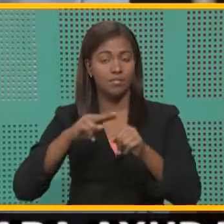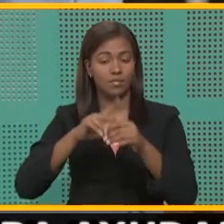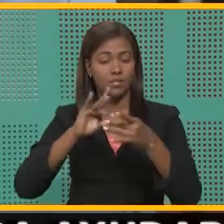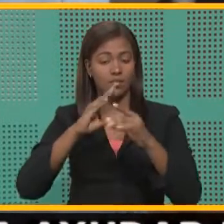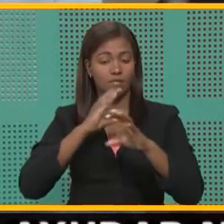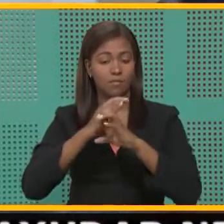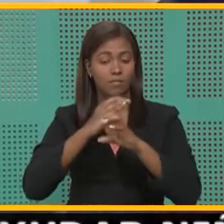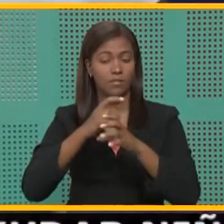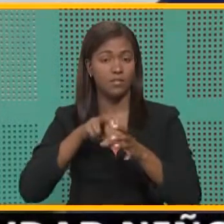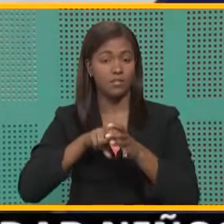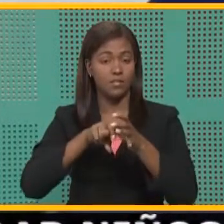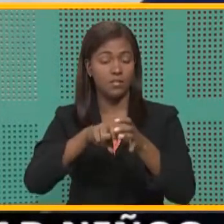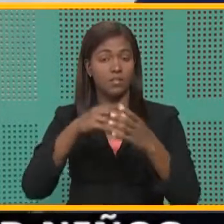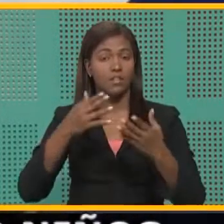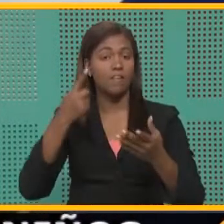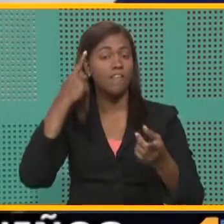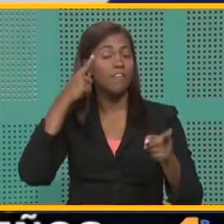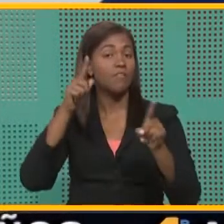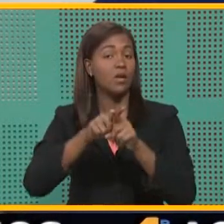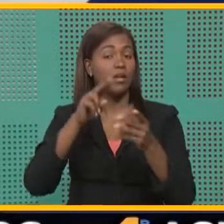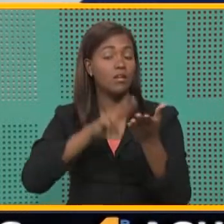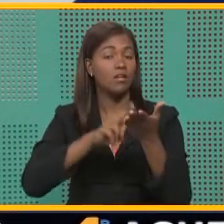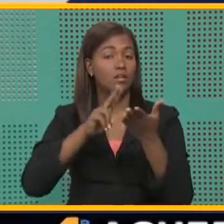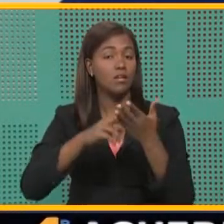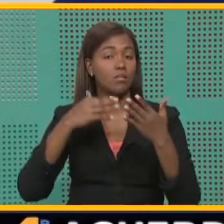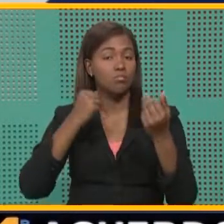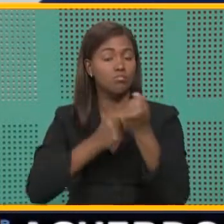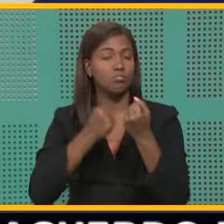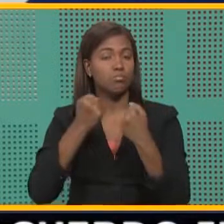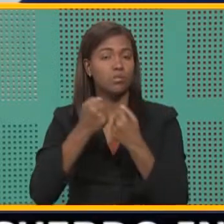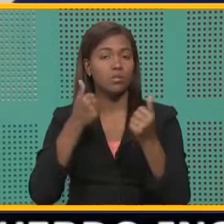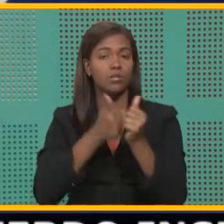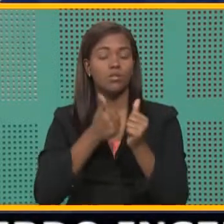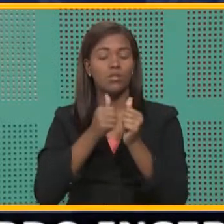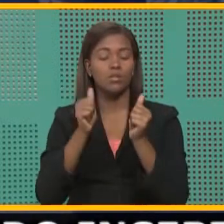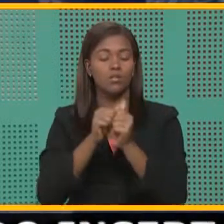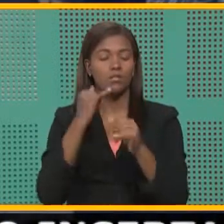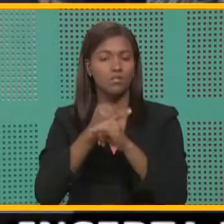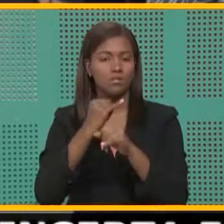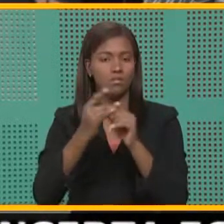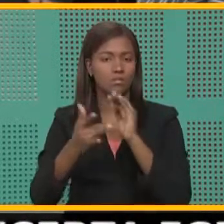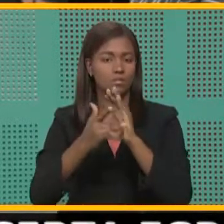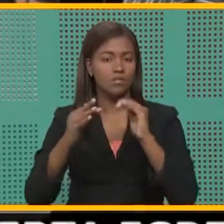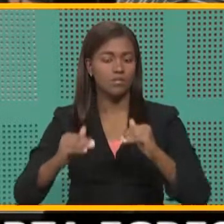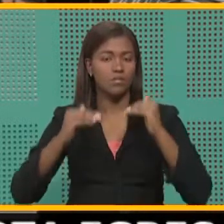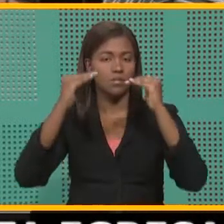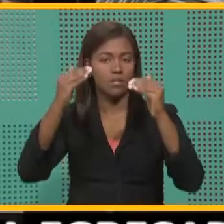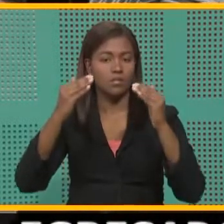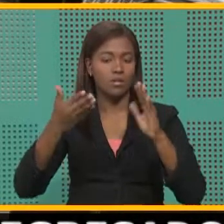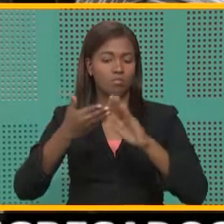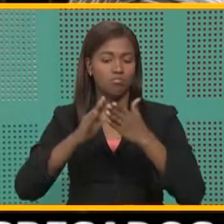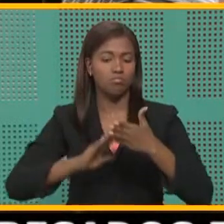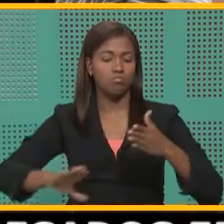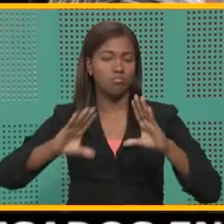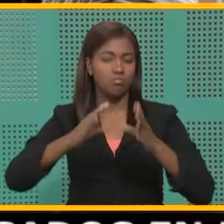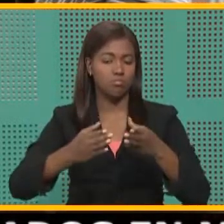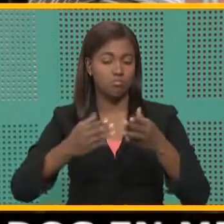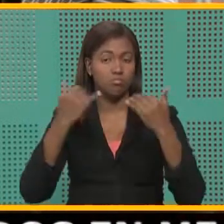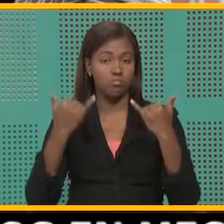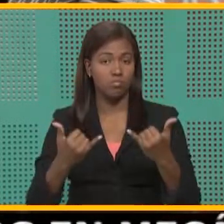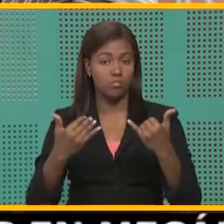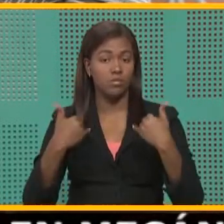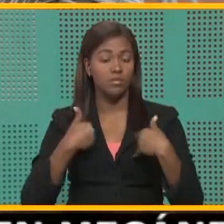y Tránsito Terrestre firmó un acuerdo de colaboración con el Instituto Técnico Superior Comunitario. En la